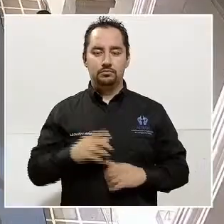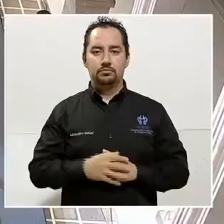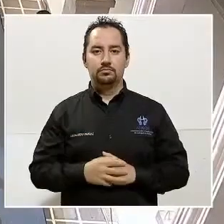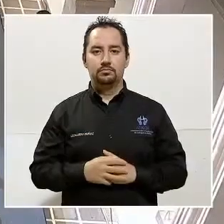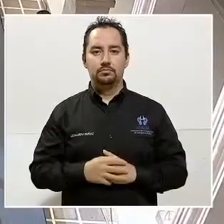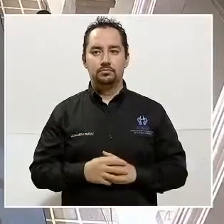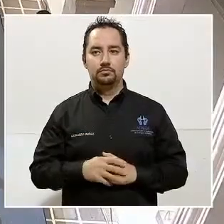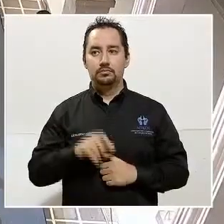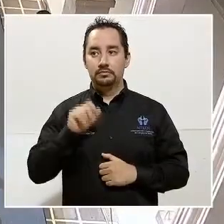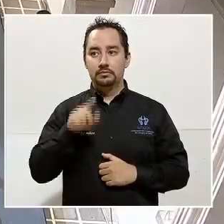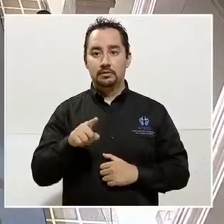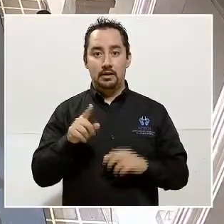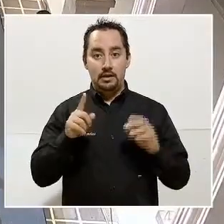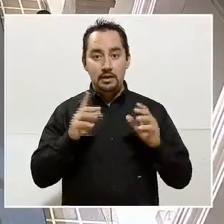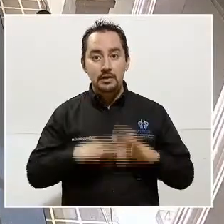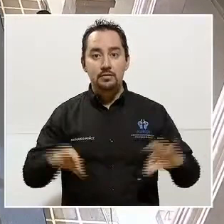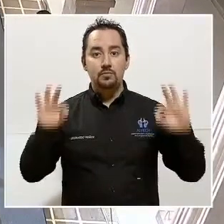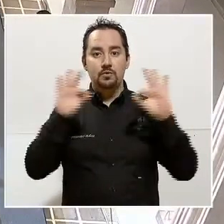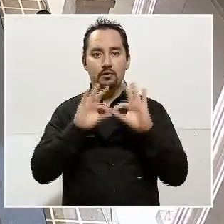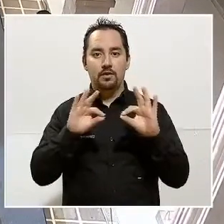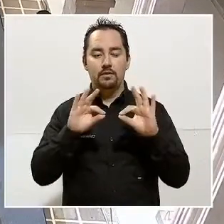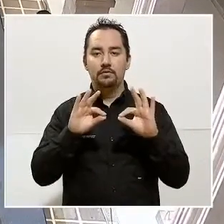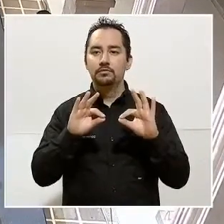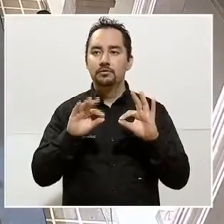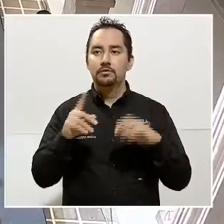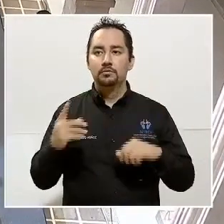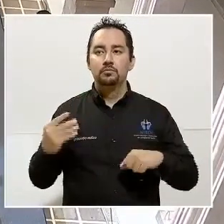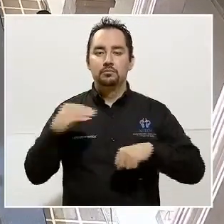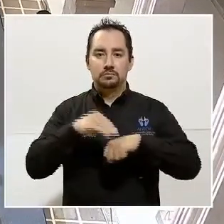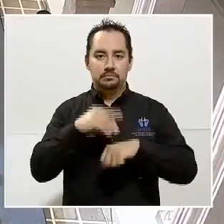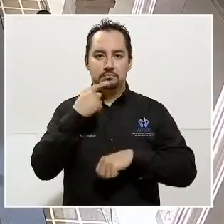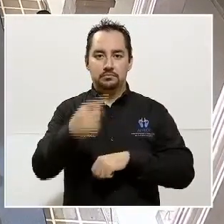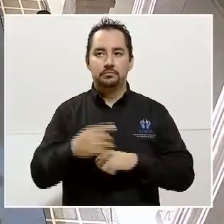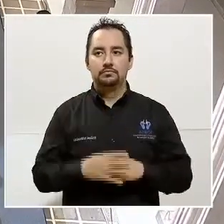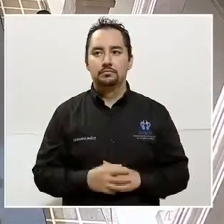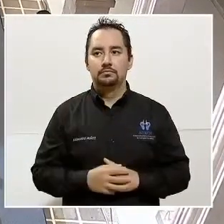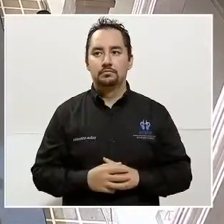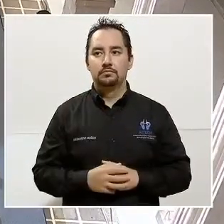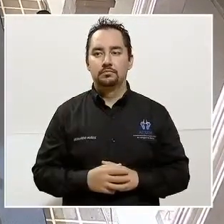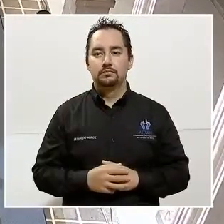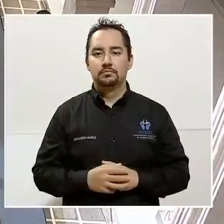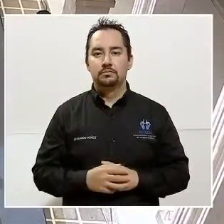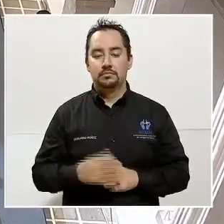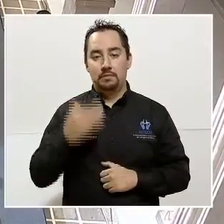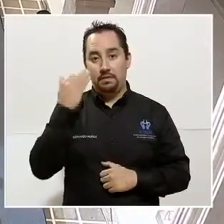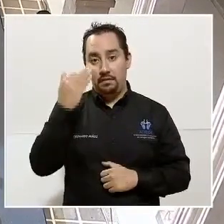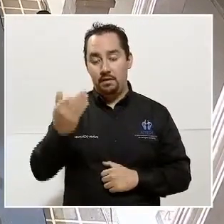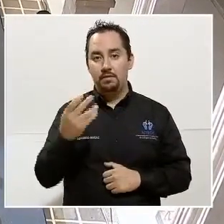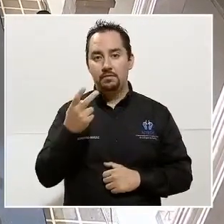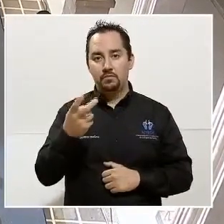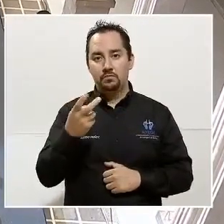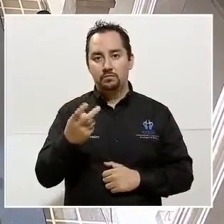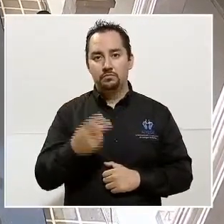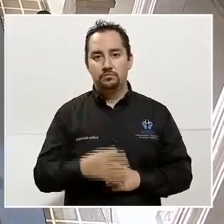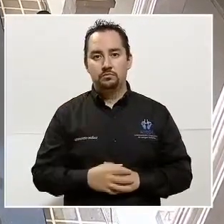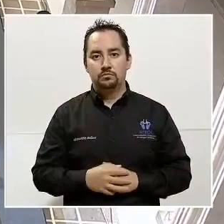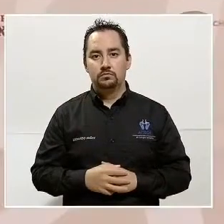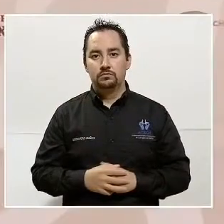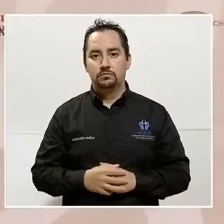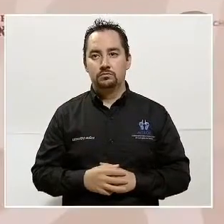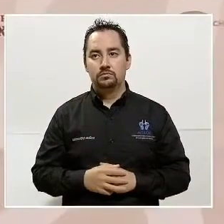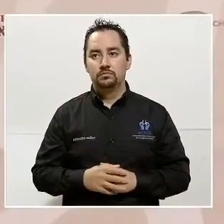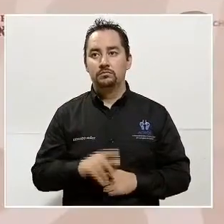Tan importante lo que plantearon en ese tiempo él y